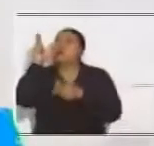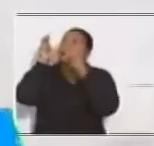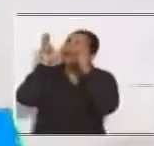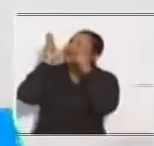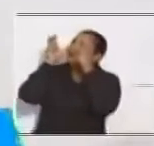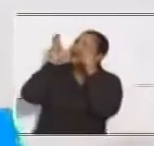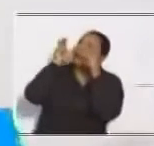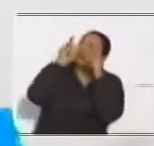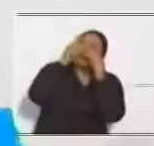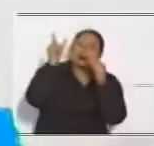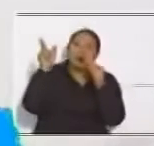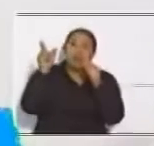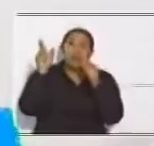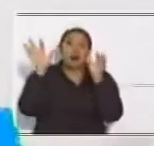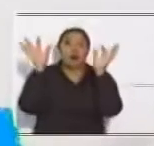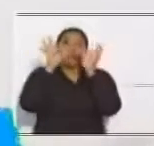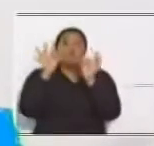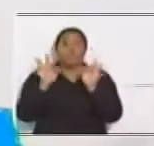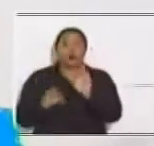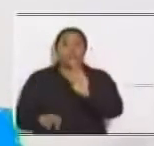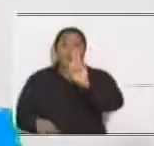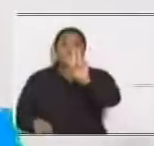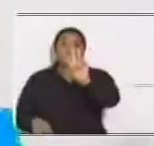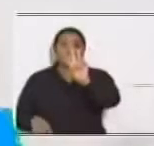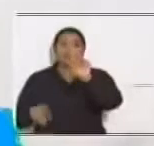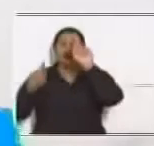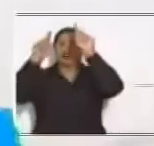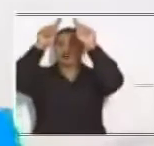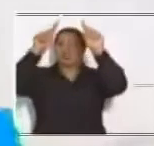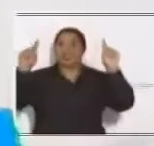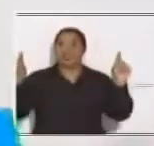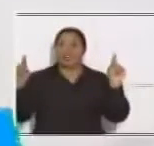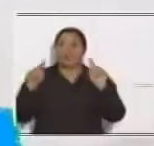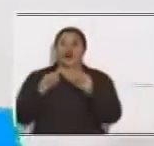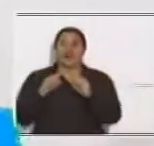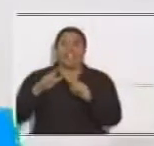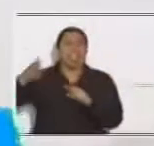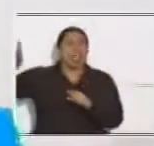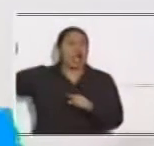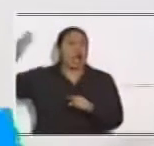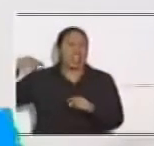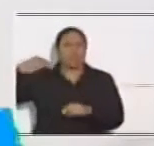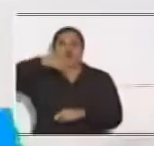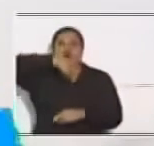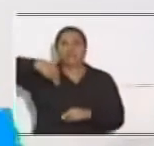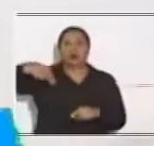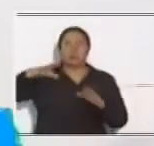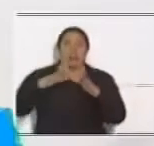triángulo y se le llamaba el Gran Triángulo en ese tiempo.